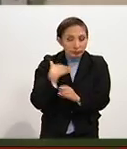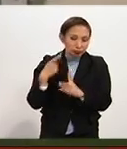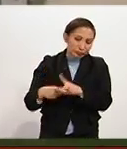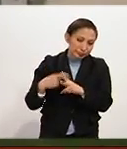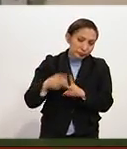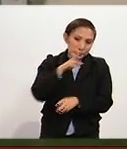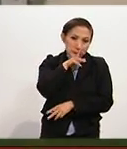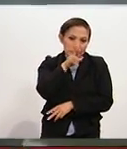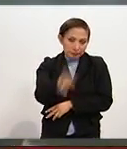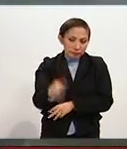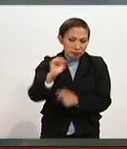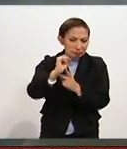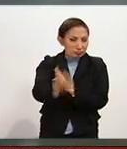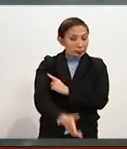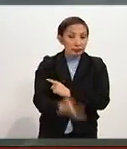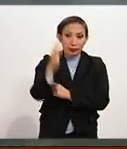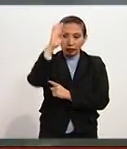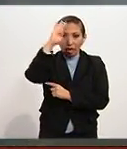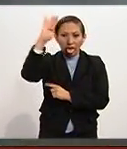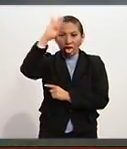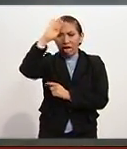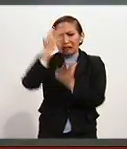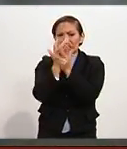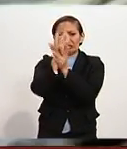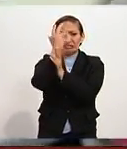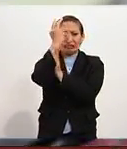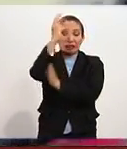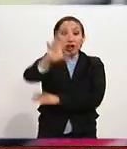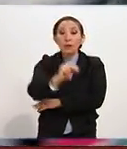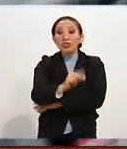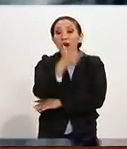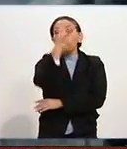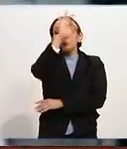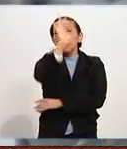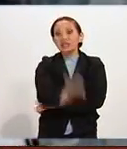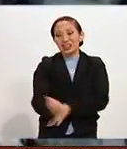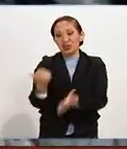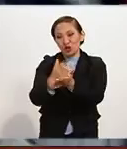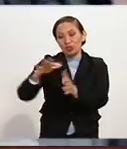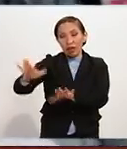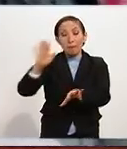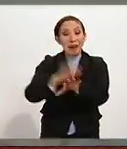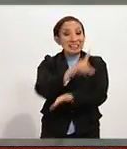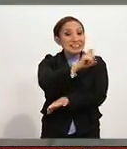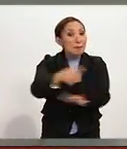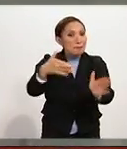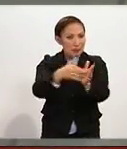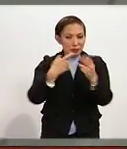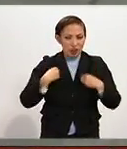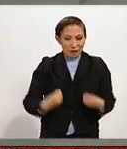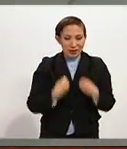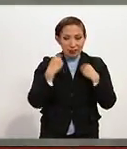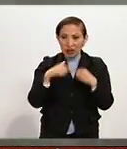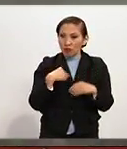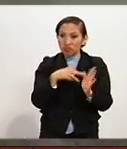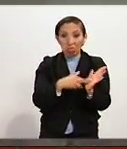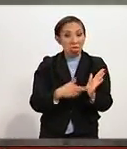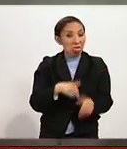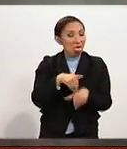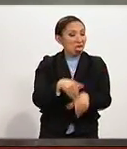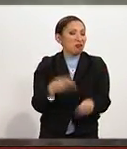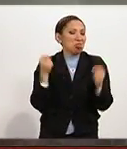con el reporte, la situación es alarmante, pues 98% de las ciudades con más de 100,000 habitantes no cumple con las